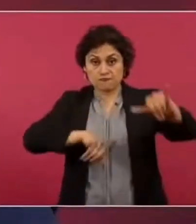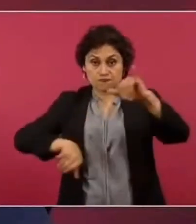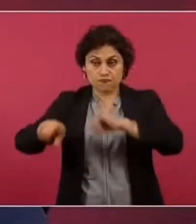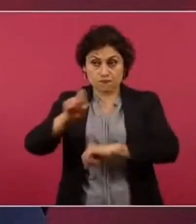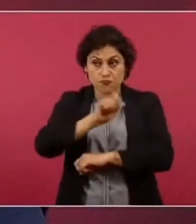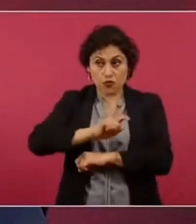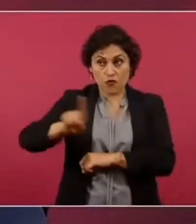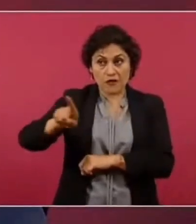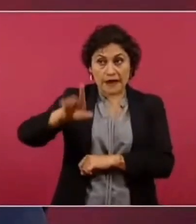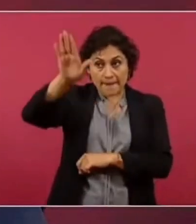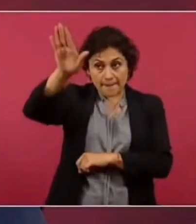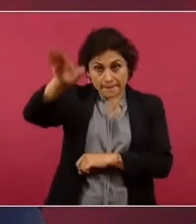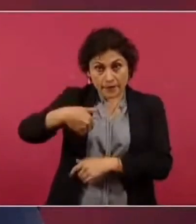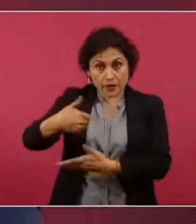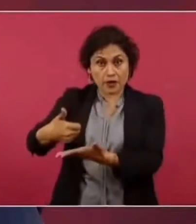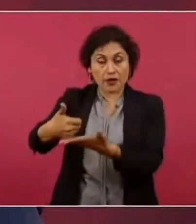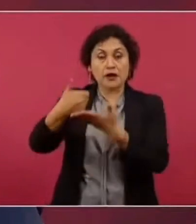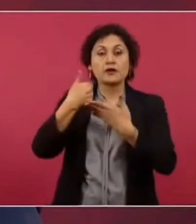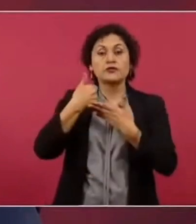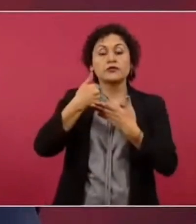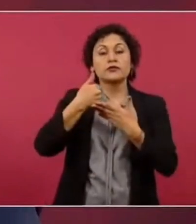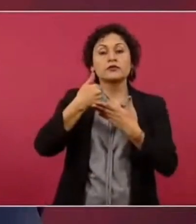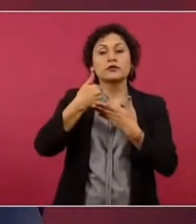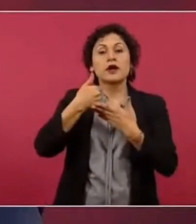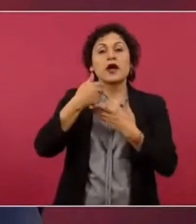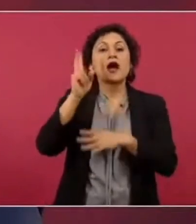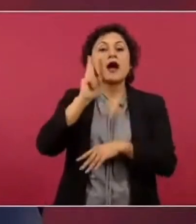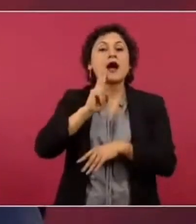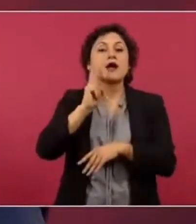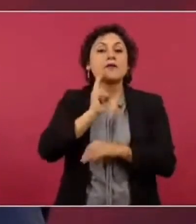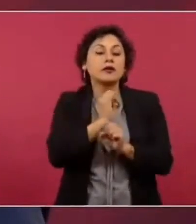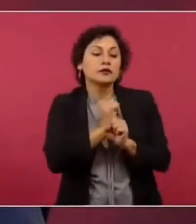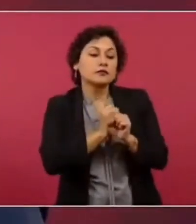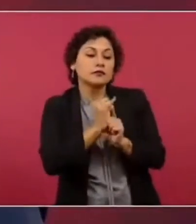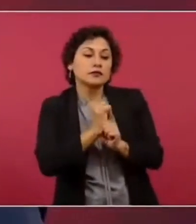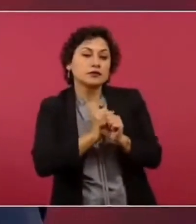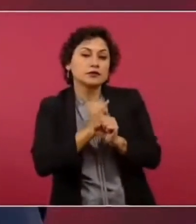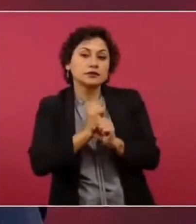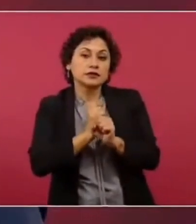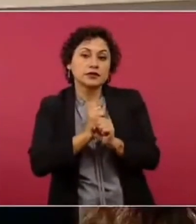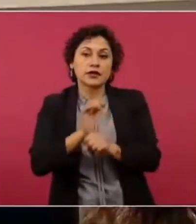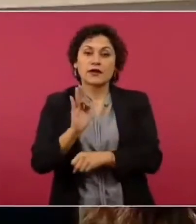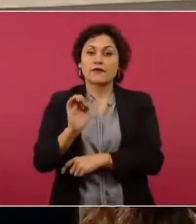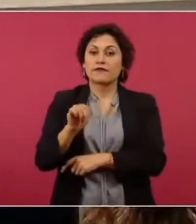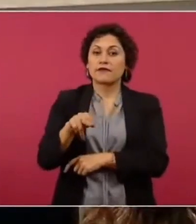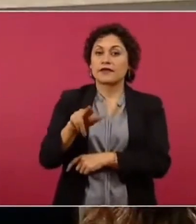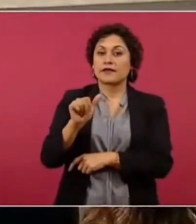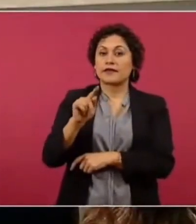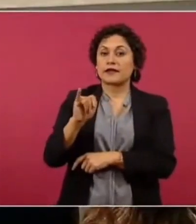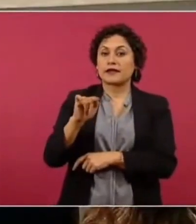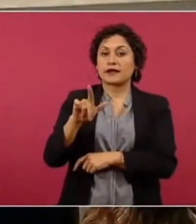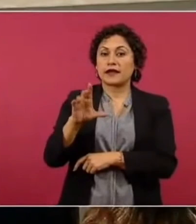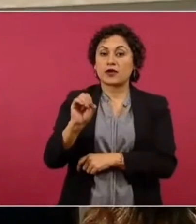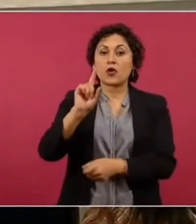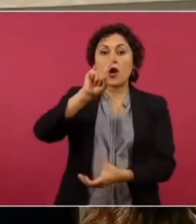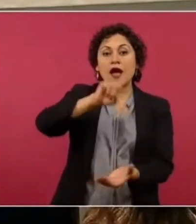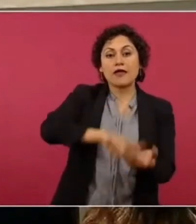podemos sustituir el fentanilo como analgésico. Se utiliza